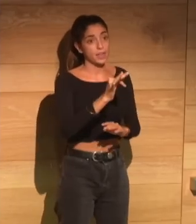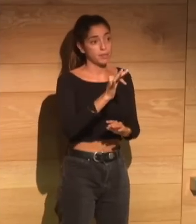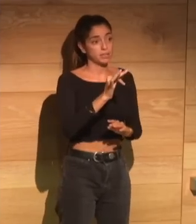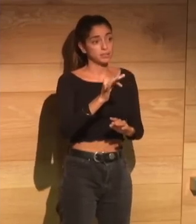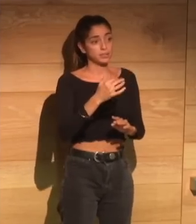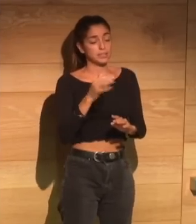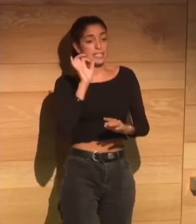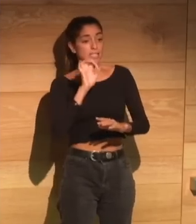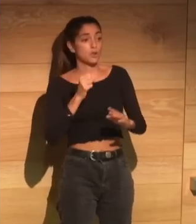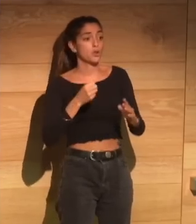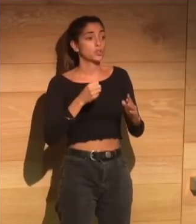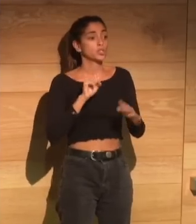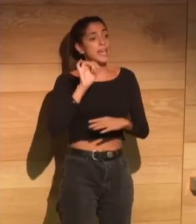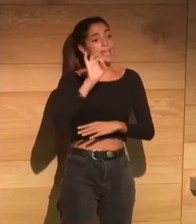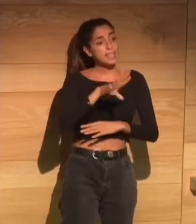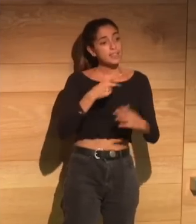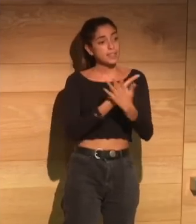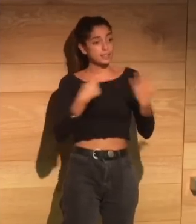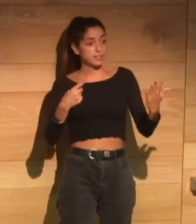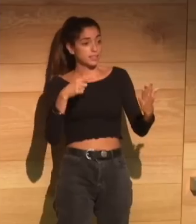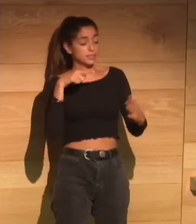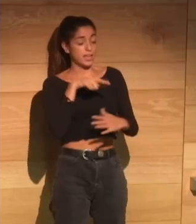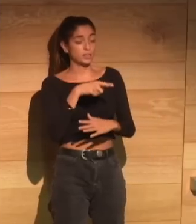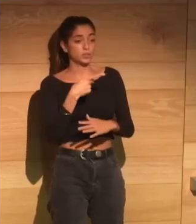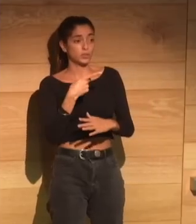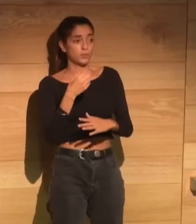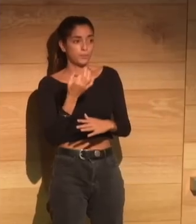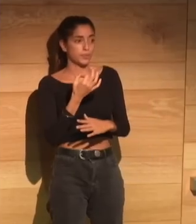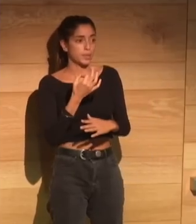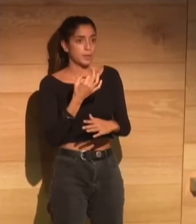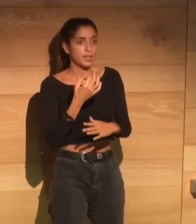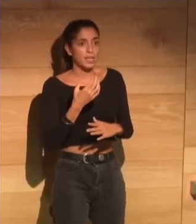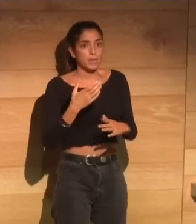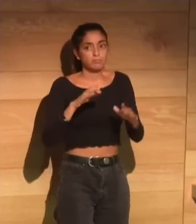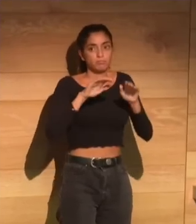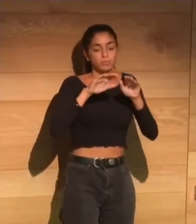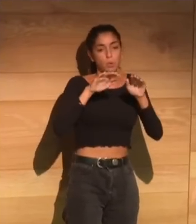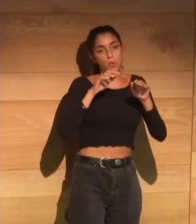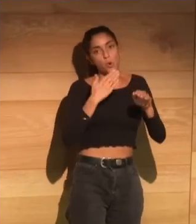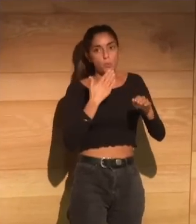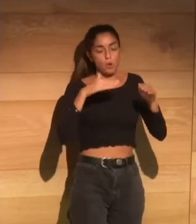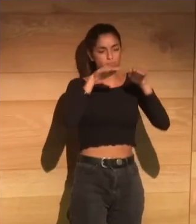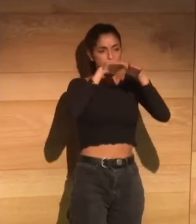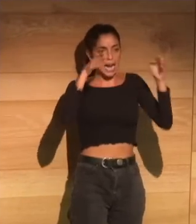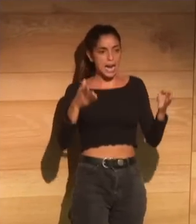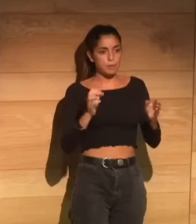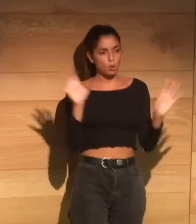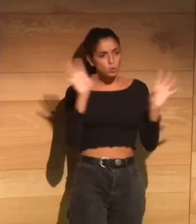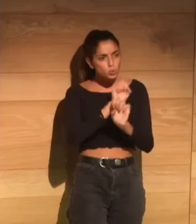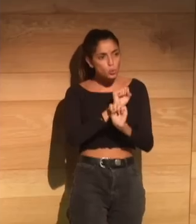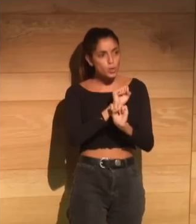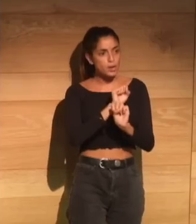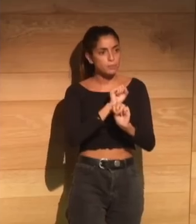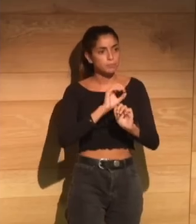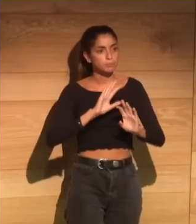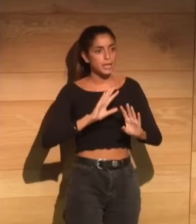XV y XVI y llegamos a ser capaces de... Supongo que querrás hablar de la cámara oscura también, ¿no? Aún ponemos un pasito intermedio, vale. Pero